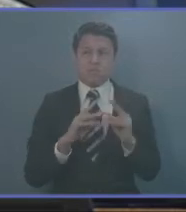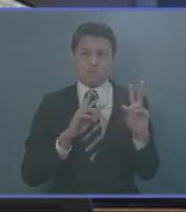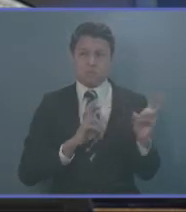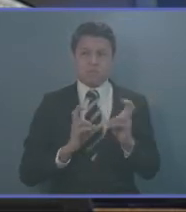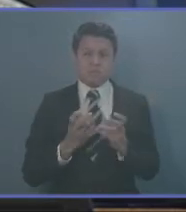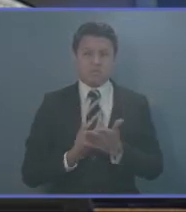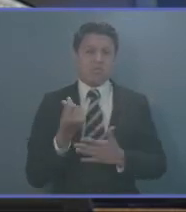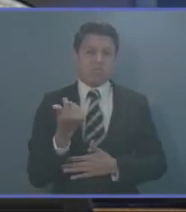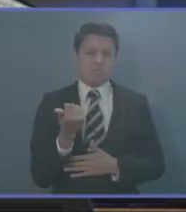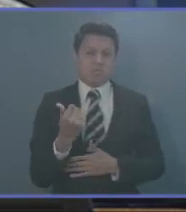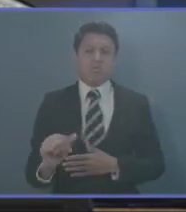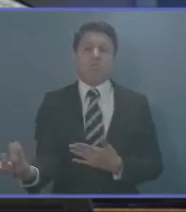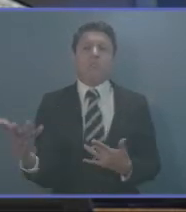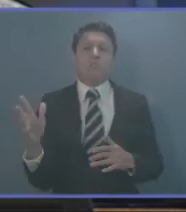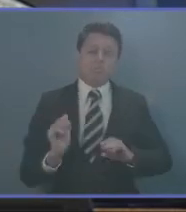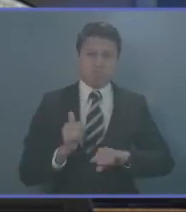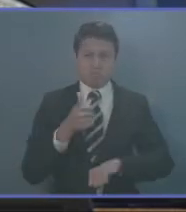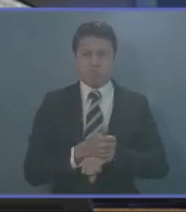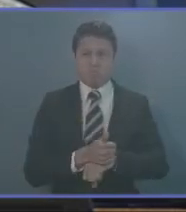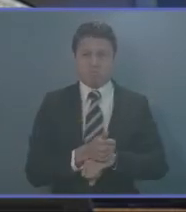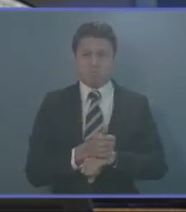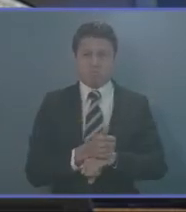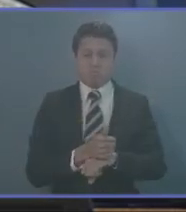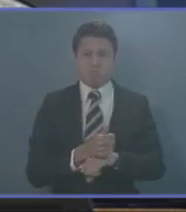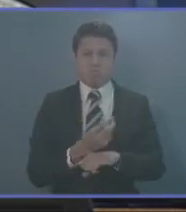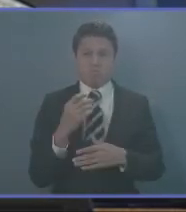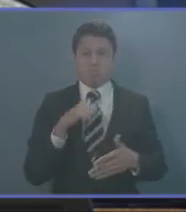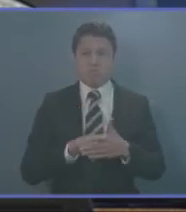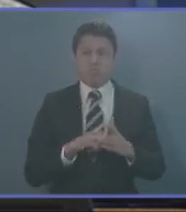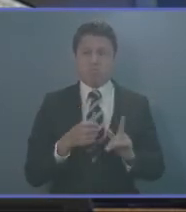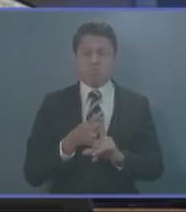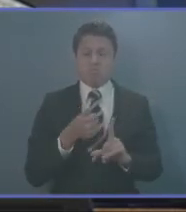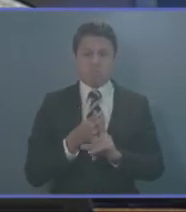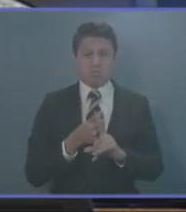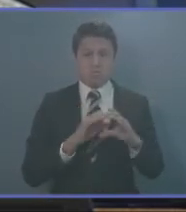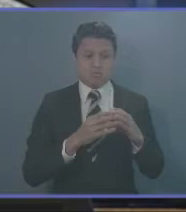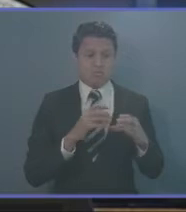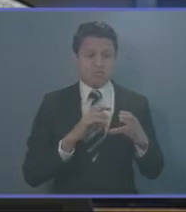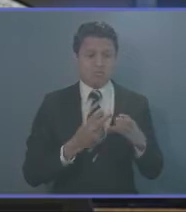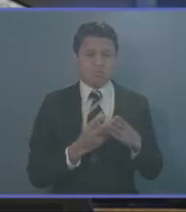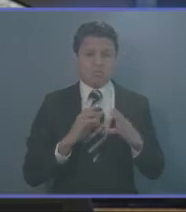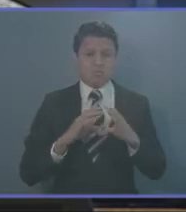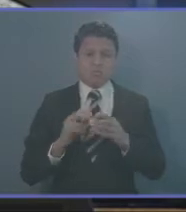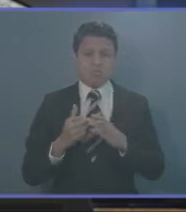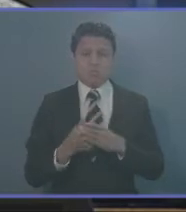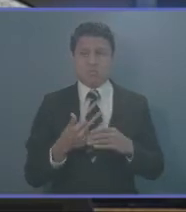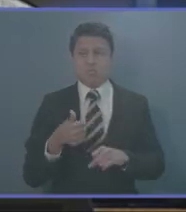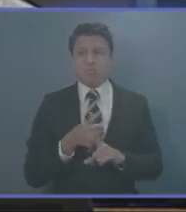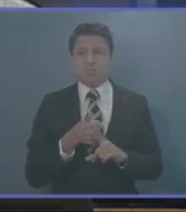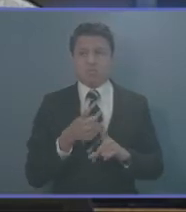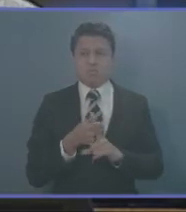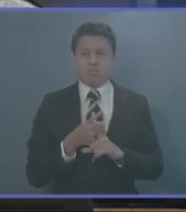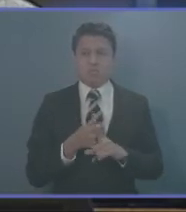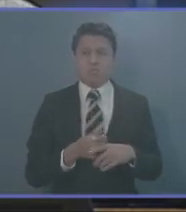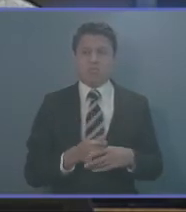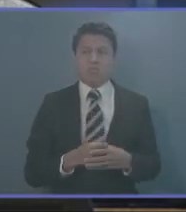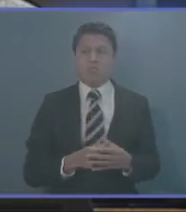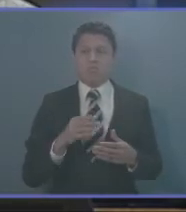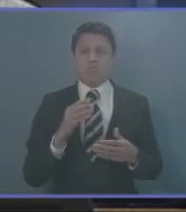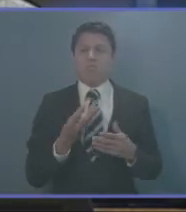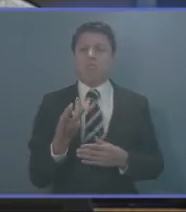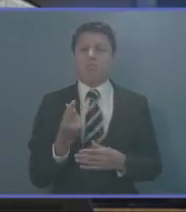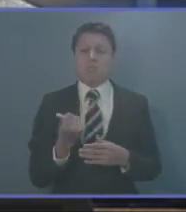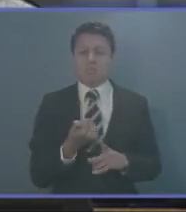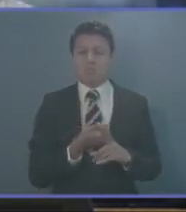de la economía local determinarán el impuesto correspondiente a cada sector por la totalidad del capital